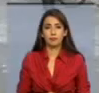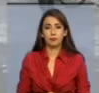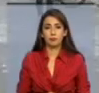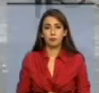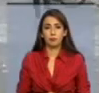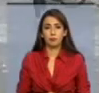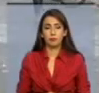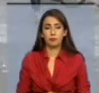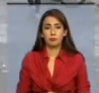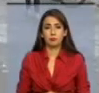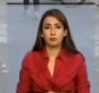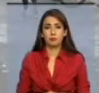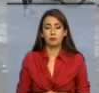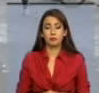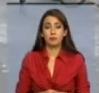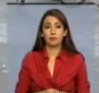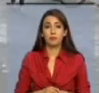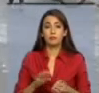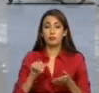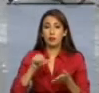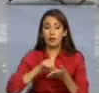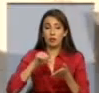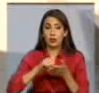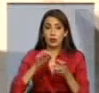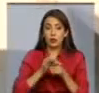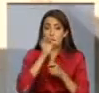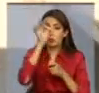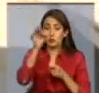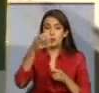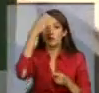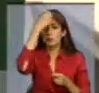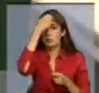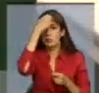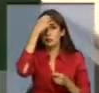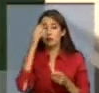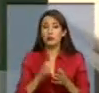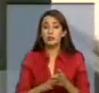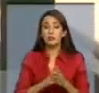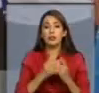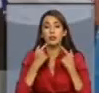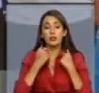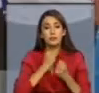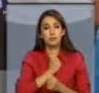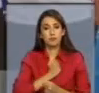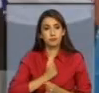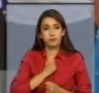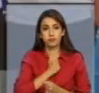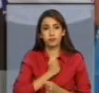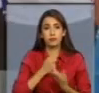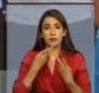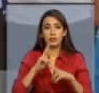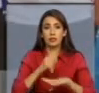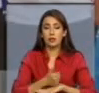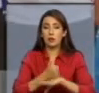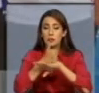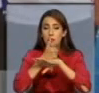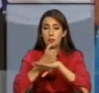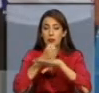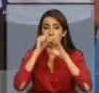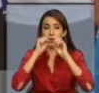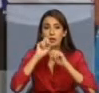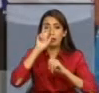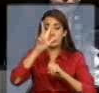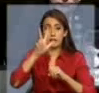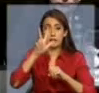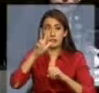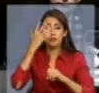En Rosario, ciudad donde se ubica el centro educativo, se guardó un minuto de silencio. Además, las autoridades declararon 3 días de